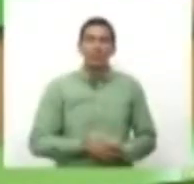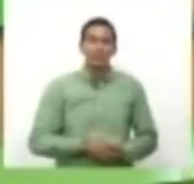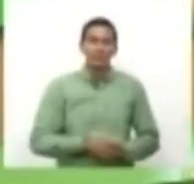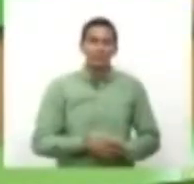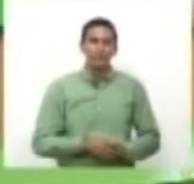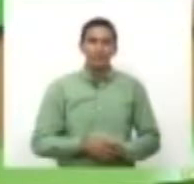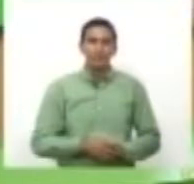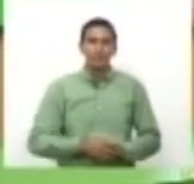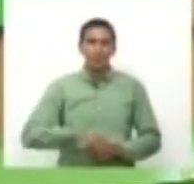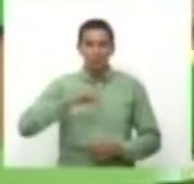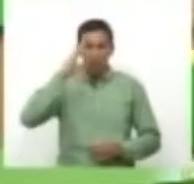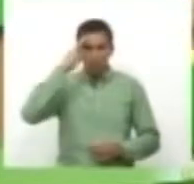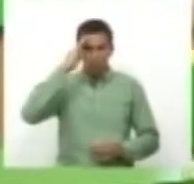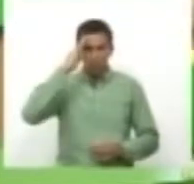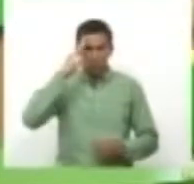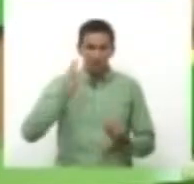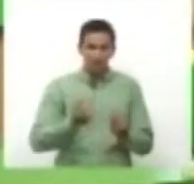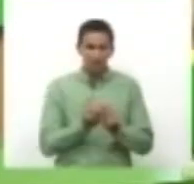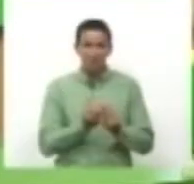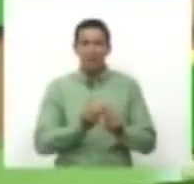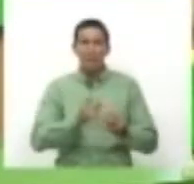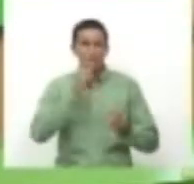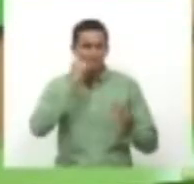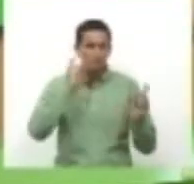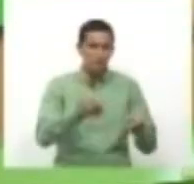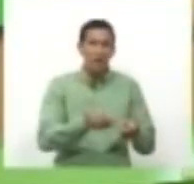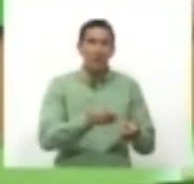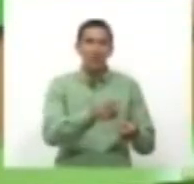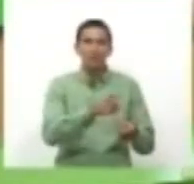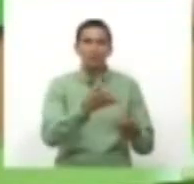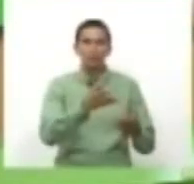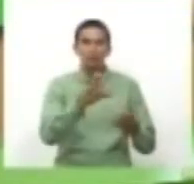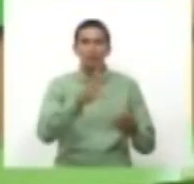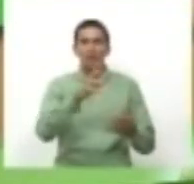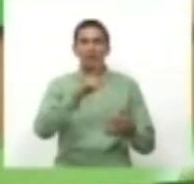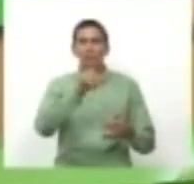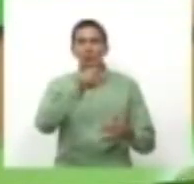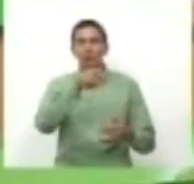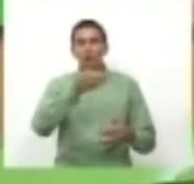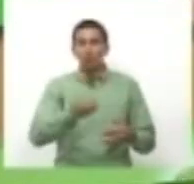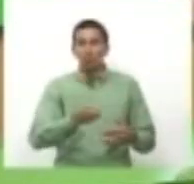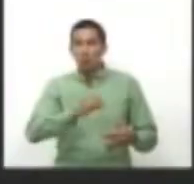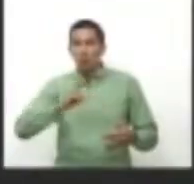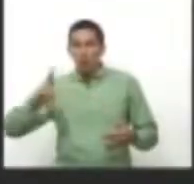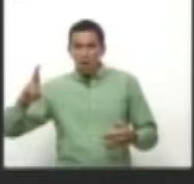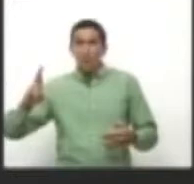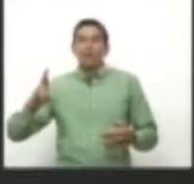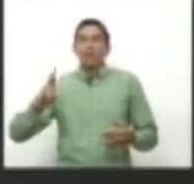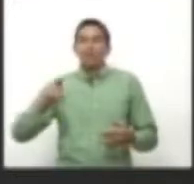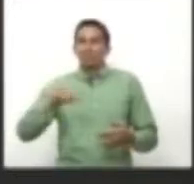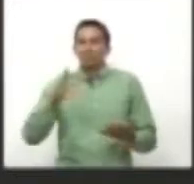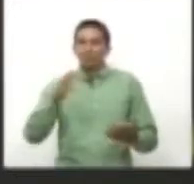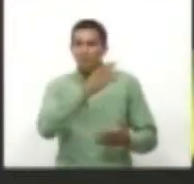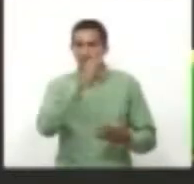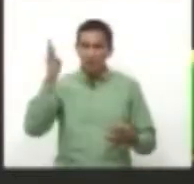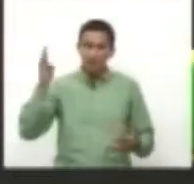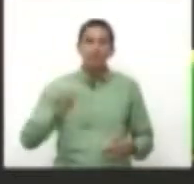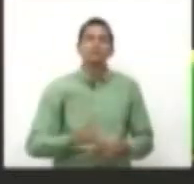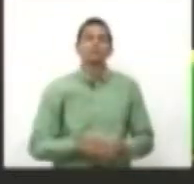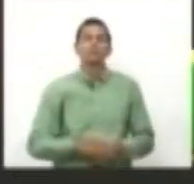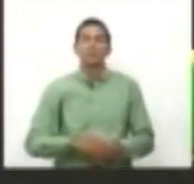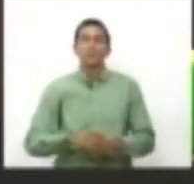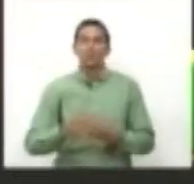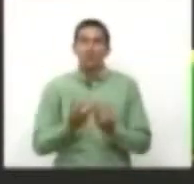duro golpe a la banda criminal de los costeños que delinquía en el suroriente de Barranquilla. Así fue la operación para